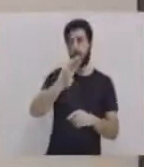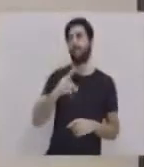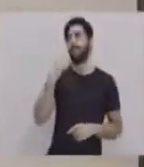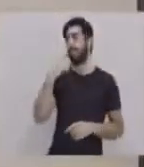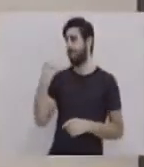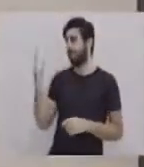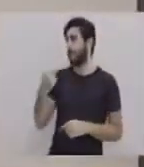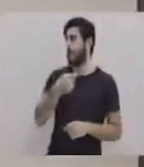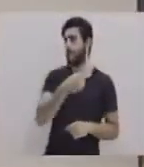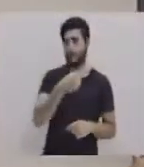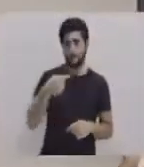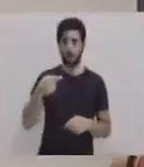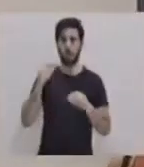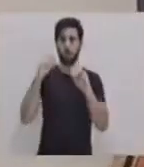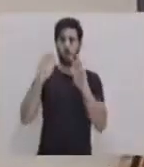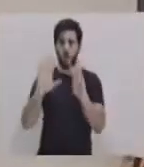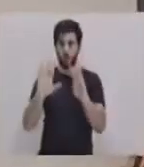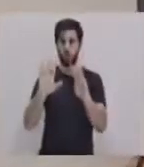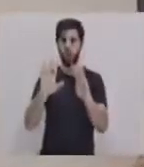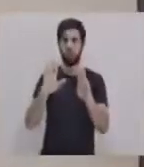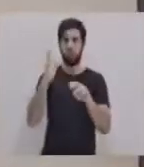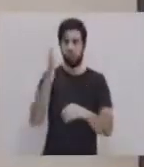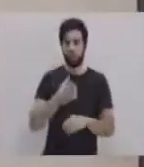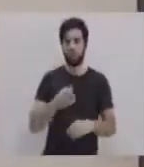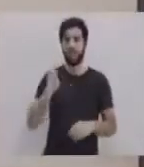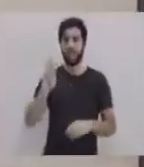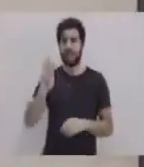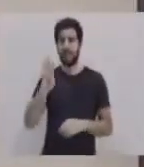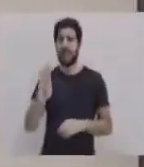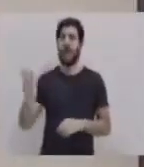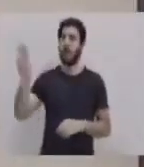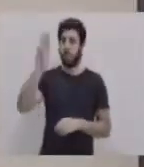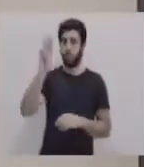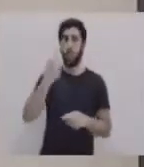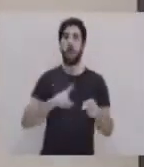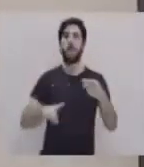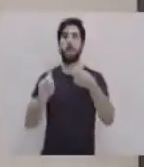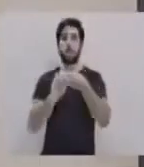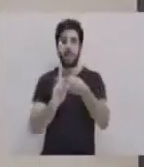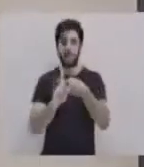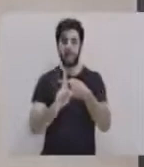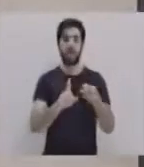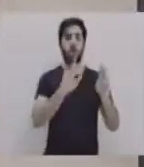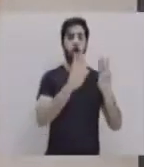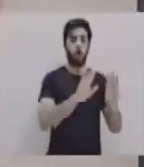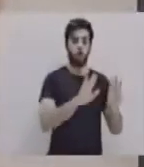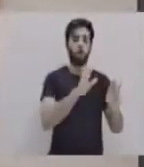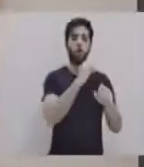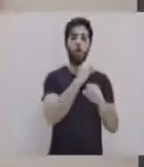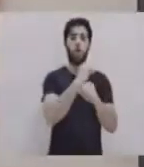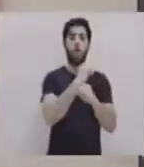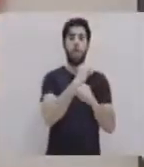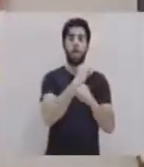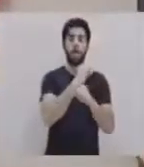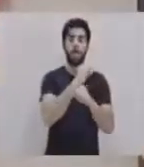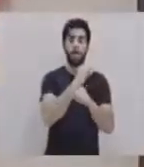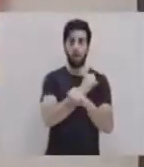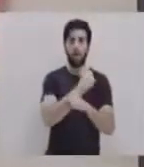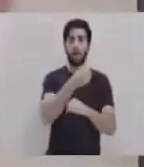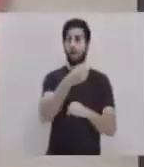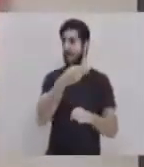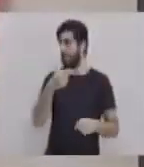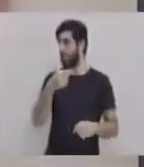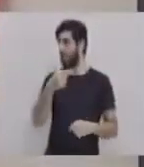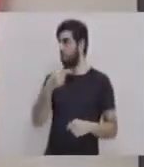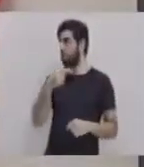sí. Menos 8 tercios Al cubo. al cubo. Excelente. Más 8 por menos